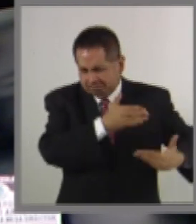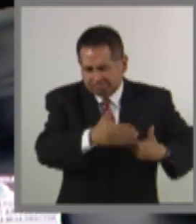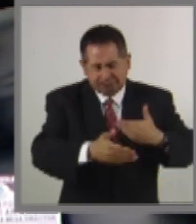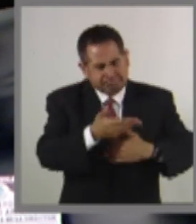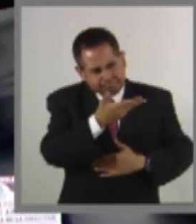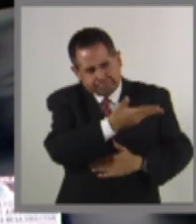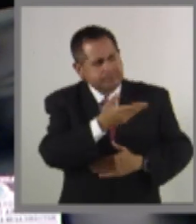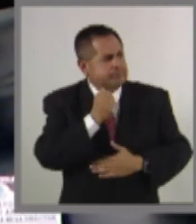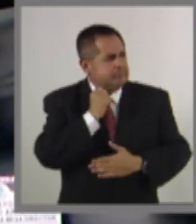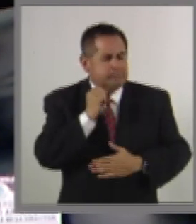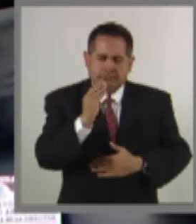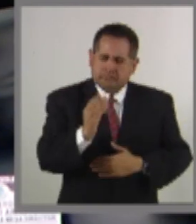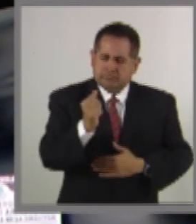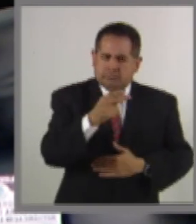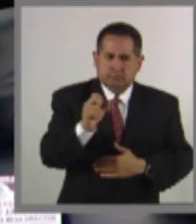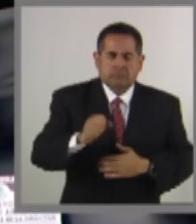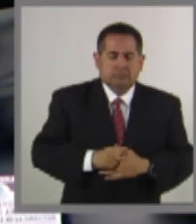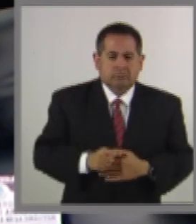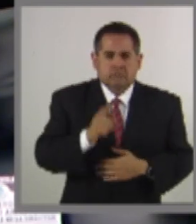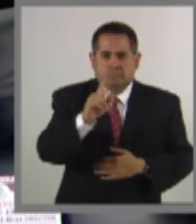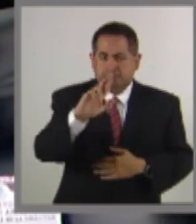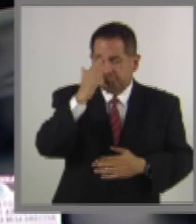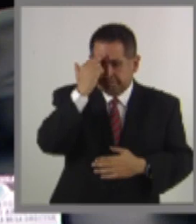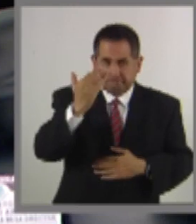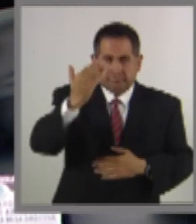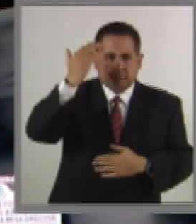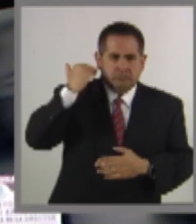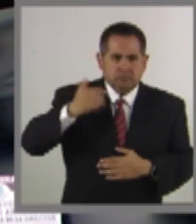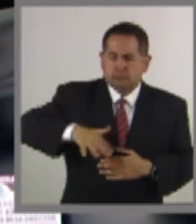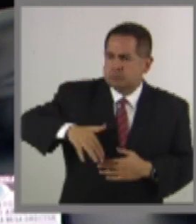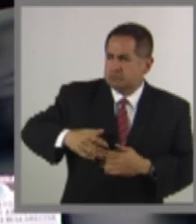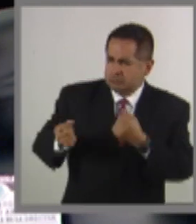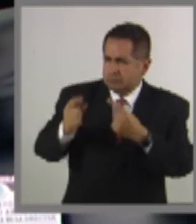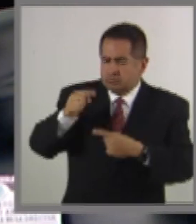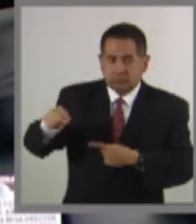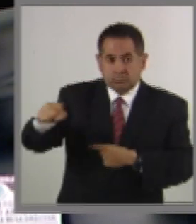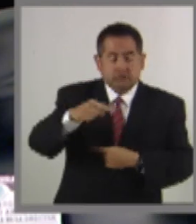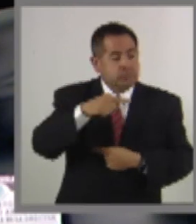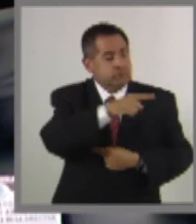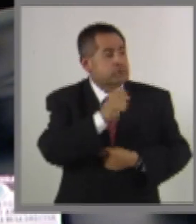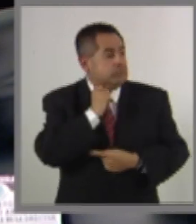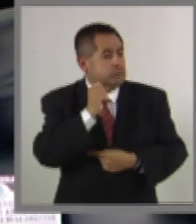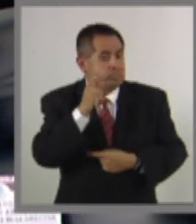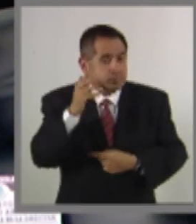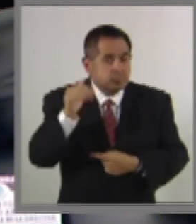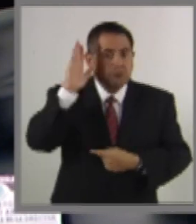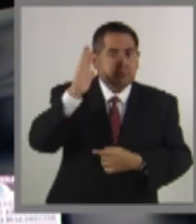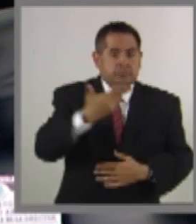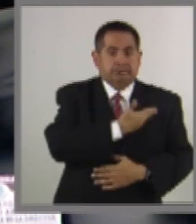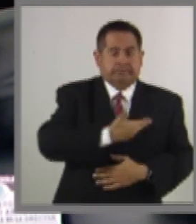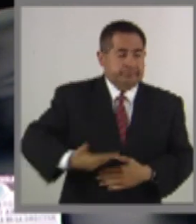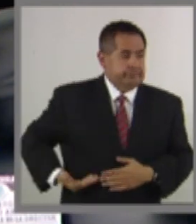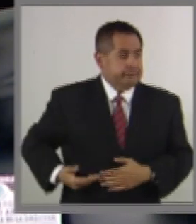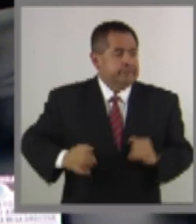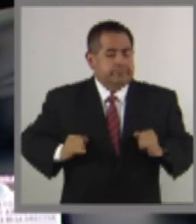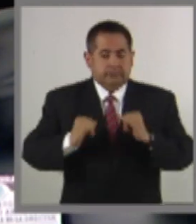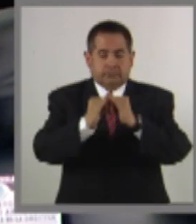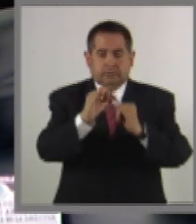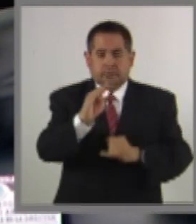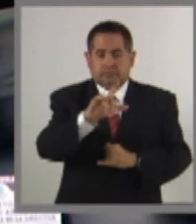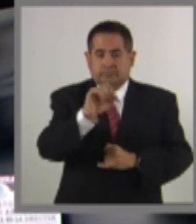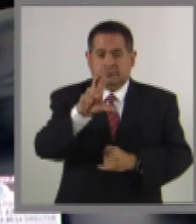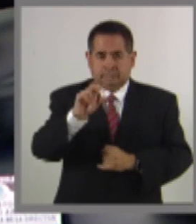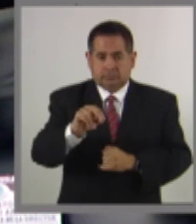Barbosa. Permítanme recordar, como ya lo hicieron, que el senador Barbosa fue presidente del Instituto Belisario Domínguez en